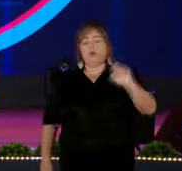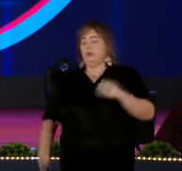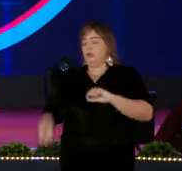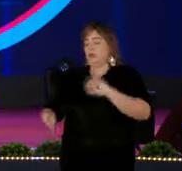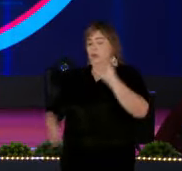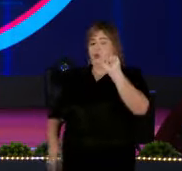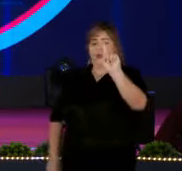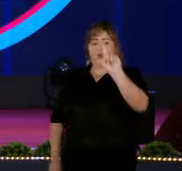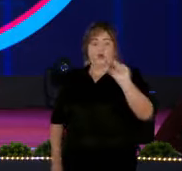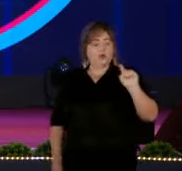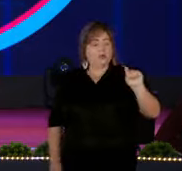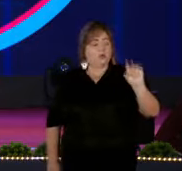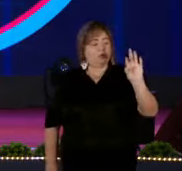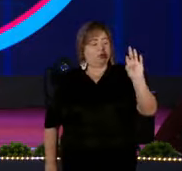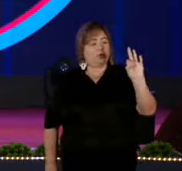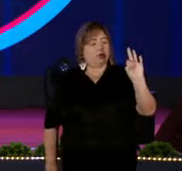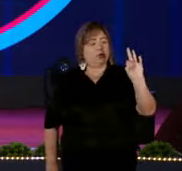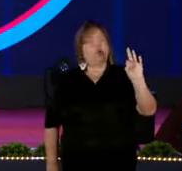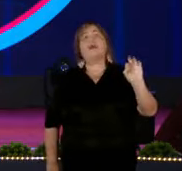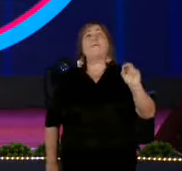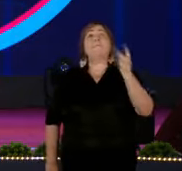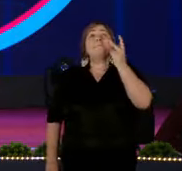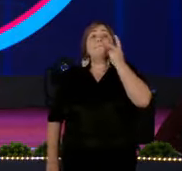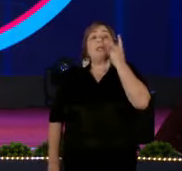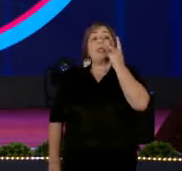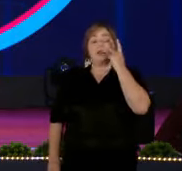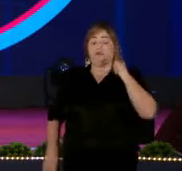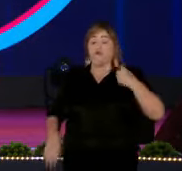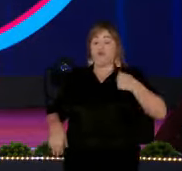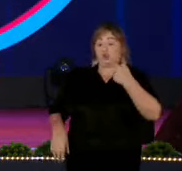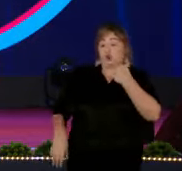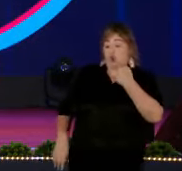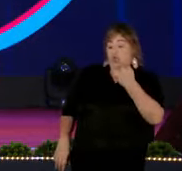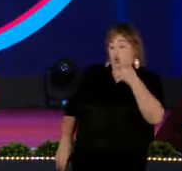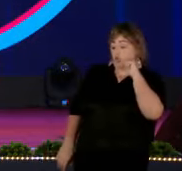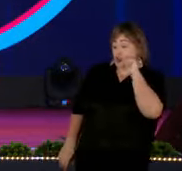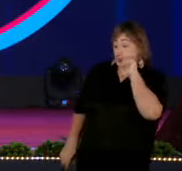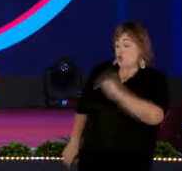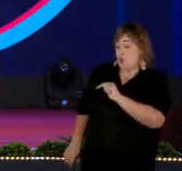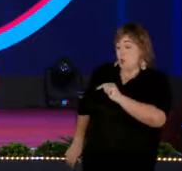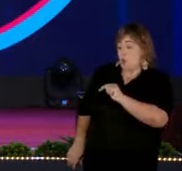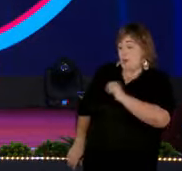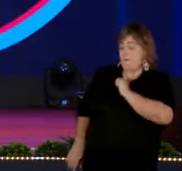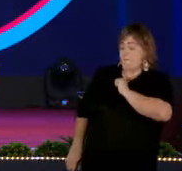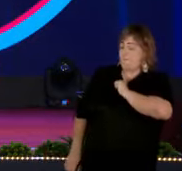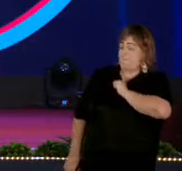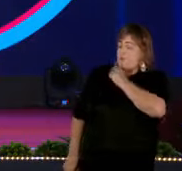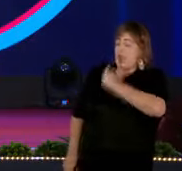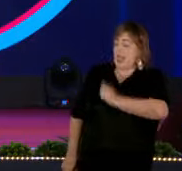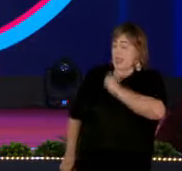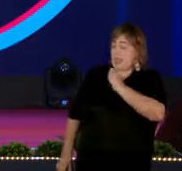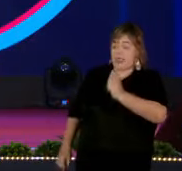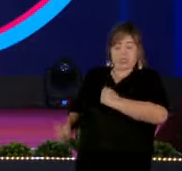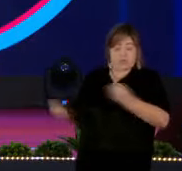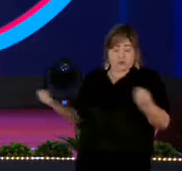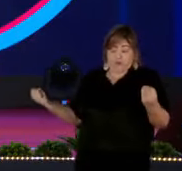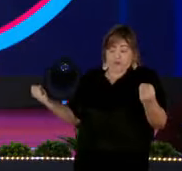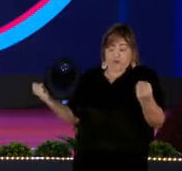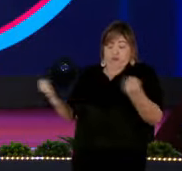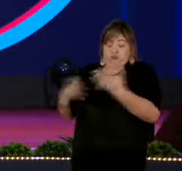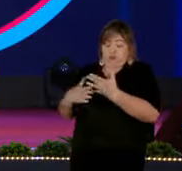dice: mira que te mando que te esfuerces y seas valiente. No temas ni